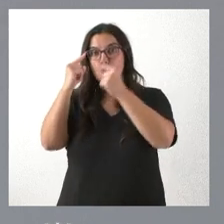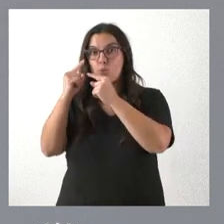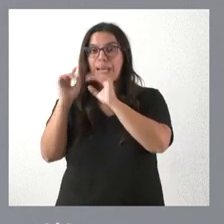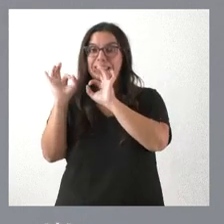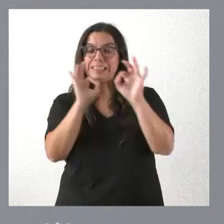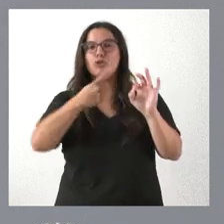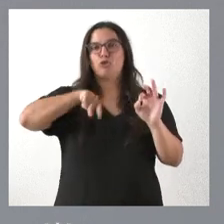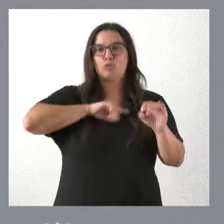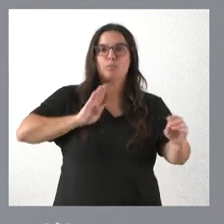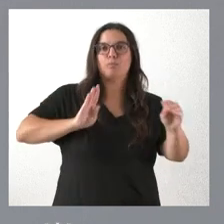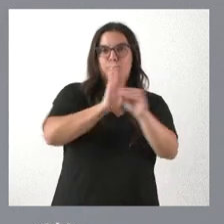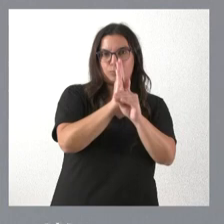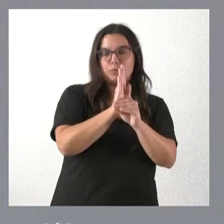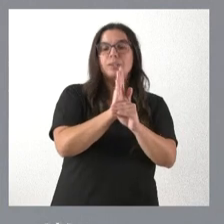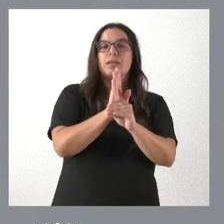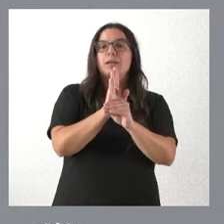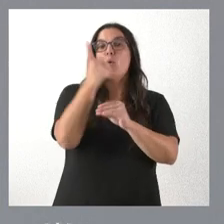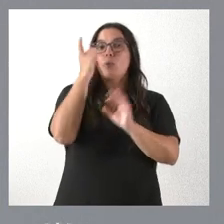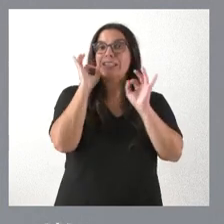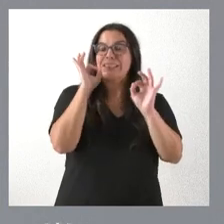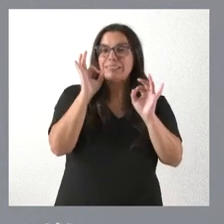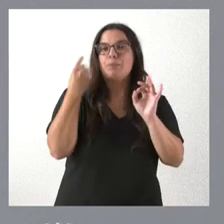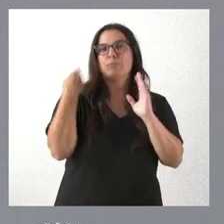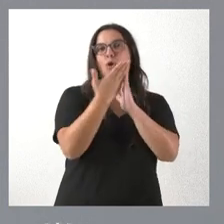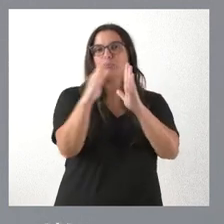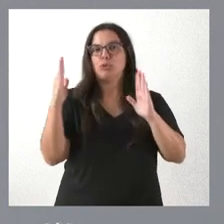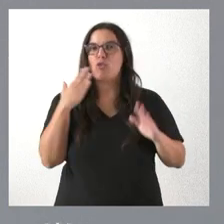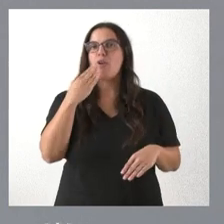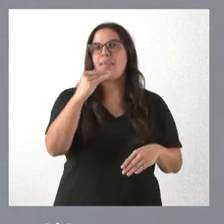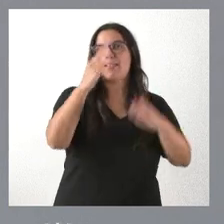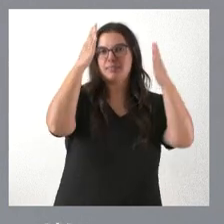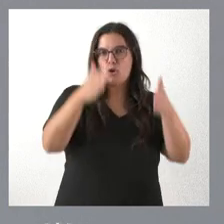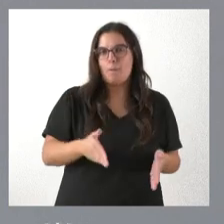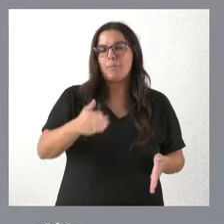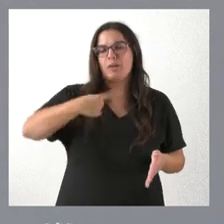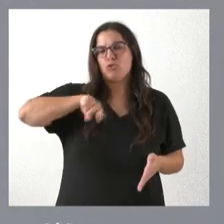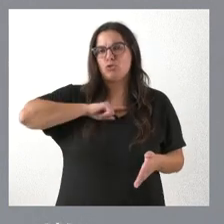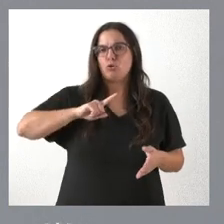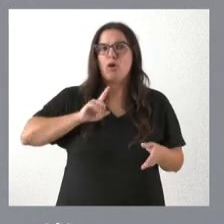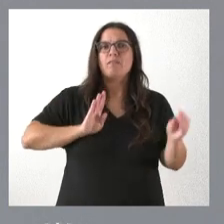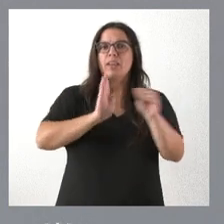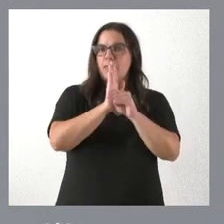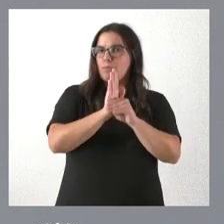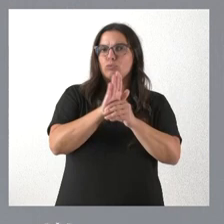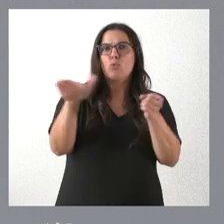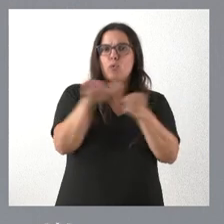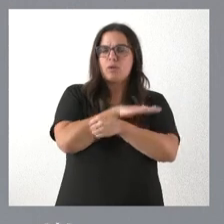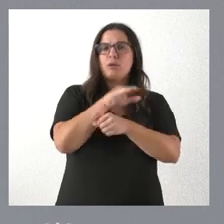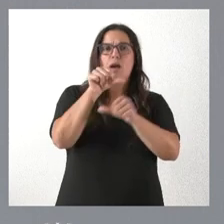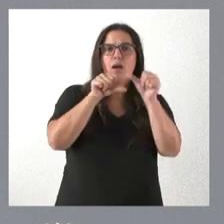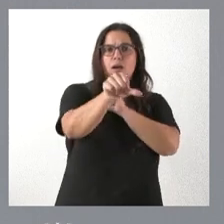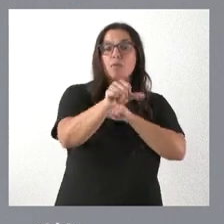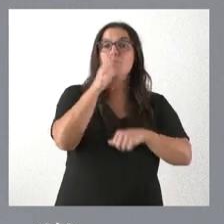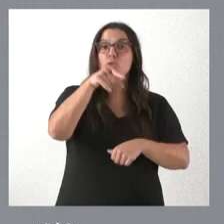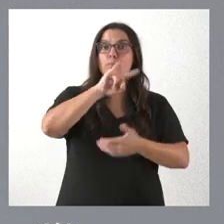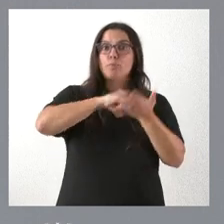una actividad que nos parece muy importante que son las edades del hombre sí lo hemos financiado y lo vamos a seguir financiando porque el proyecto detalles del